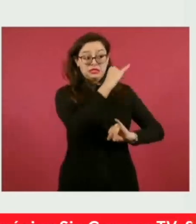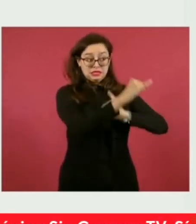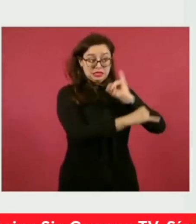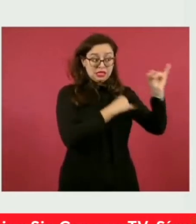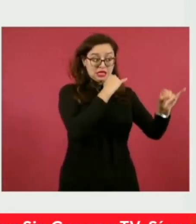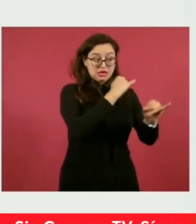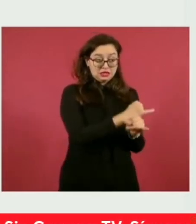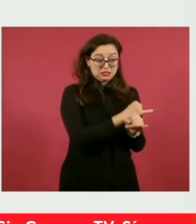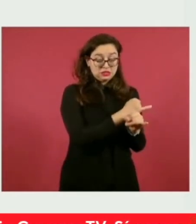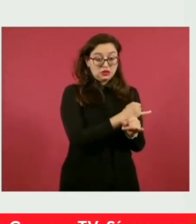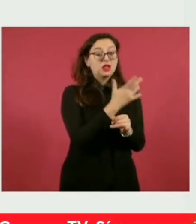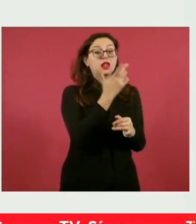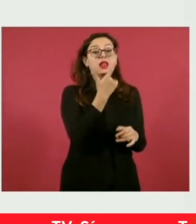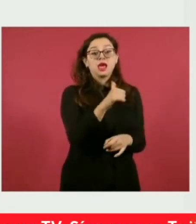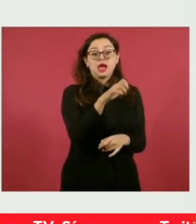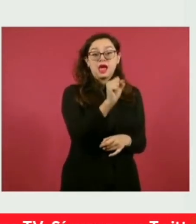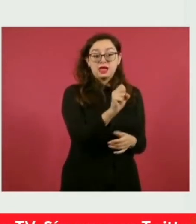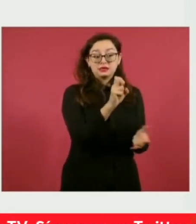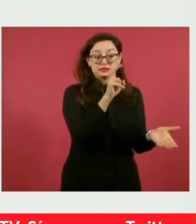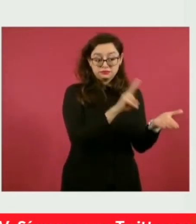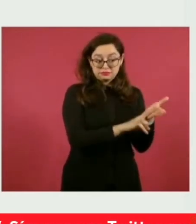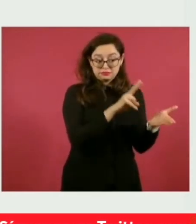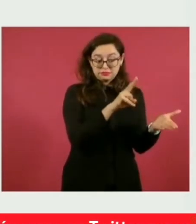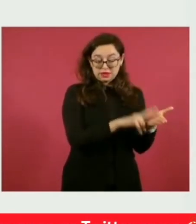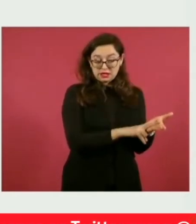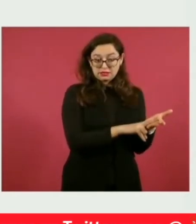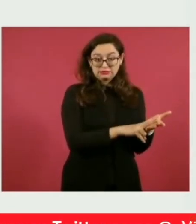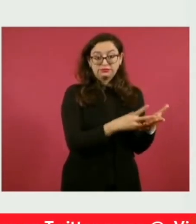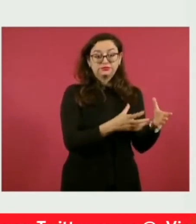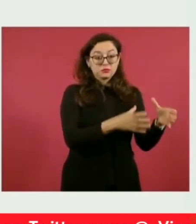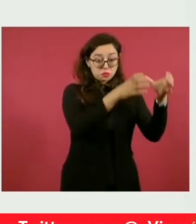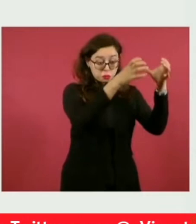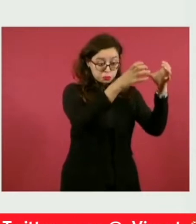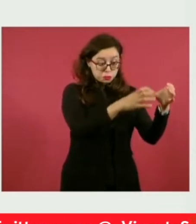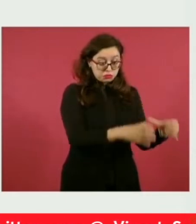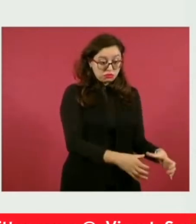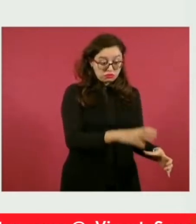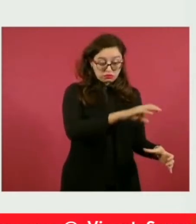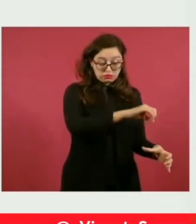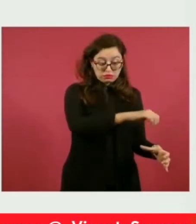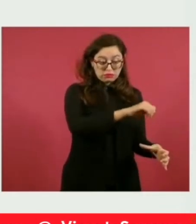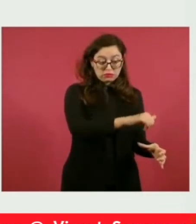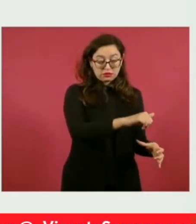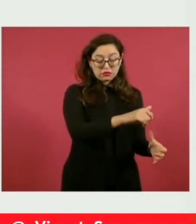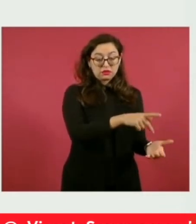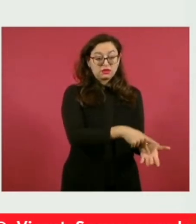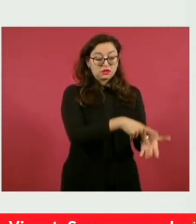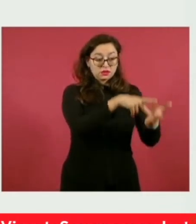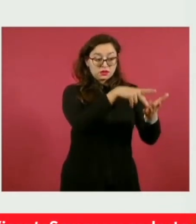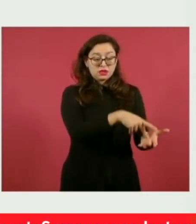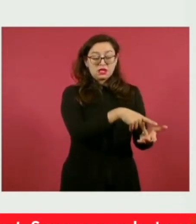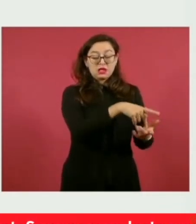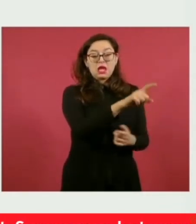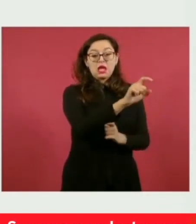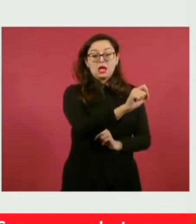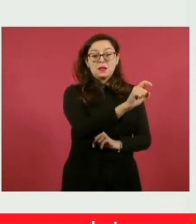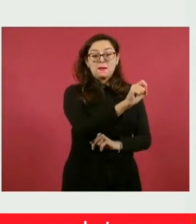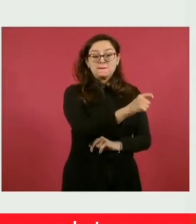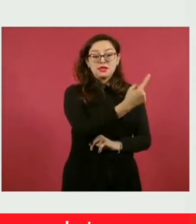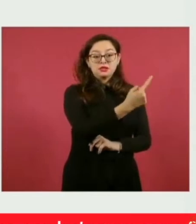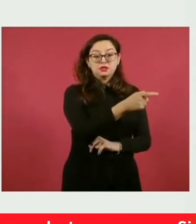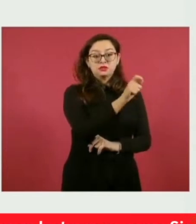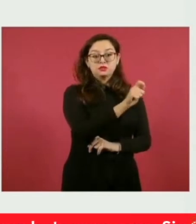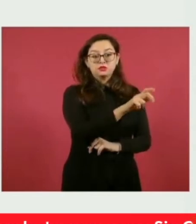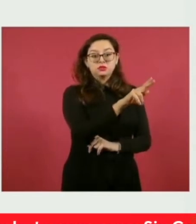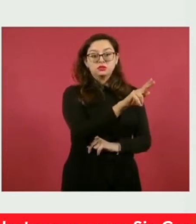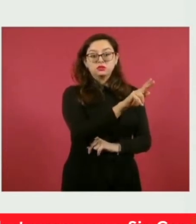primer lugar a kilogramos. Para el 4 de septiembre, 21 pesos con 83 centavos el kilo a nivel internacional.